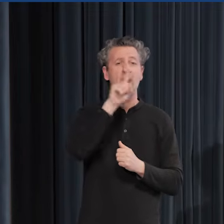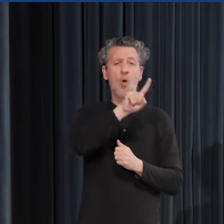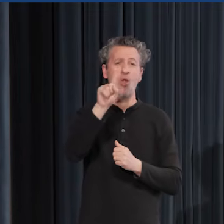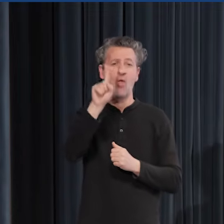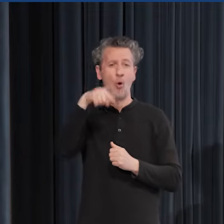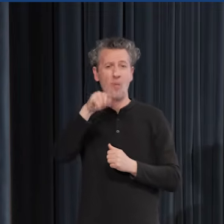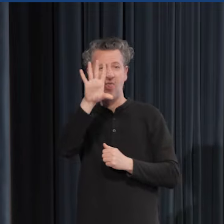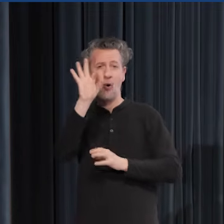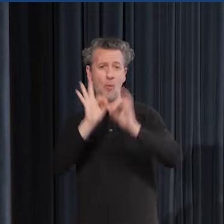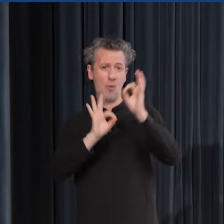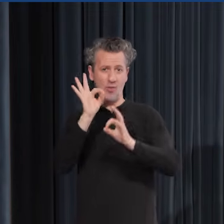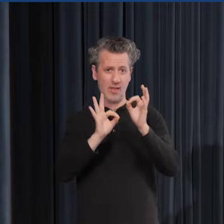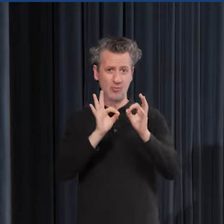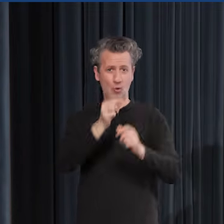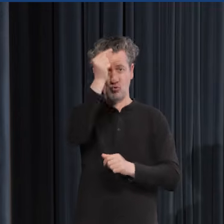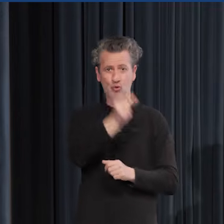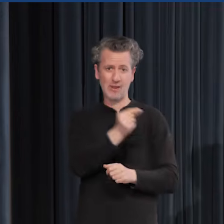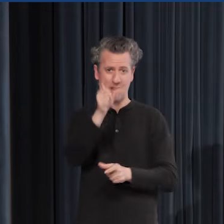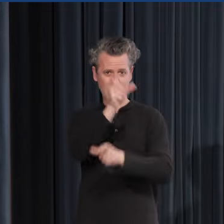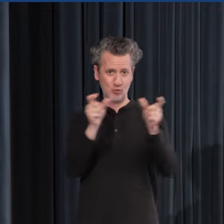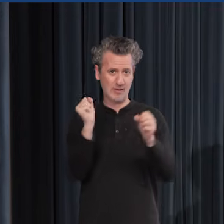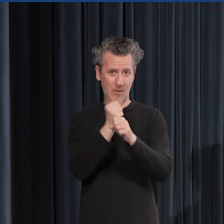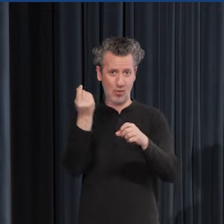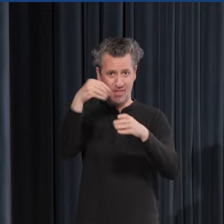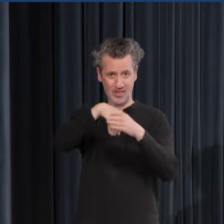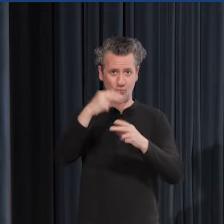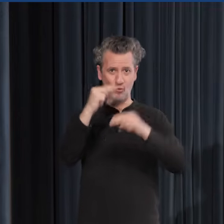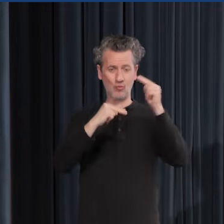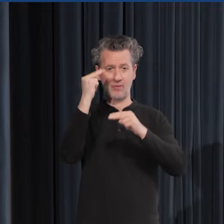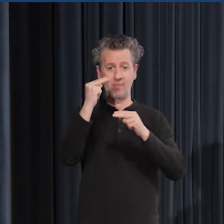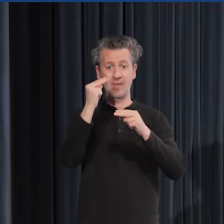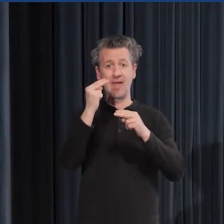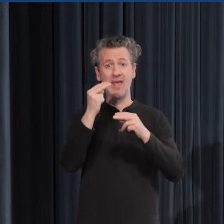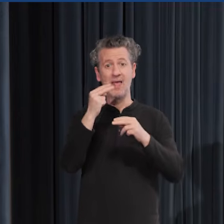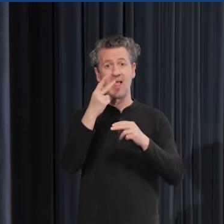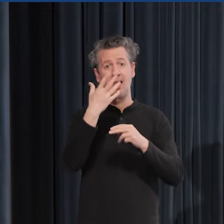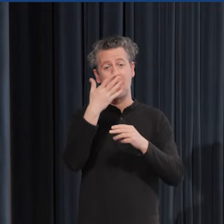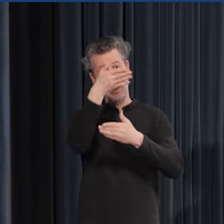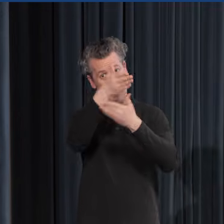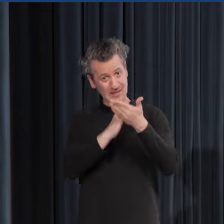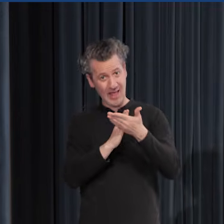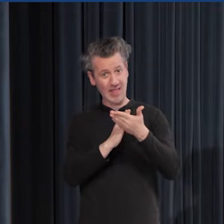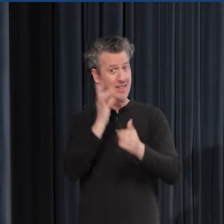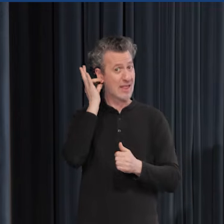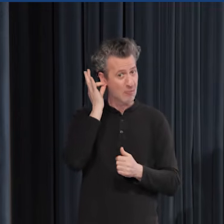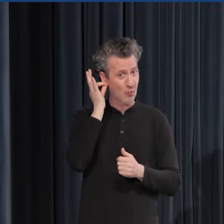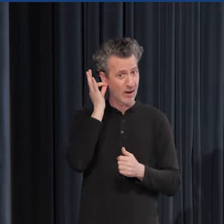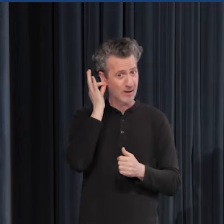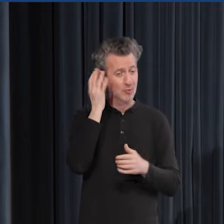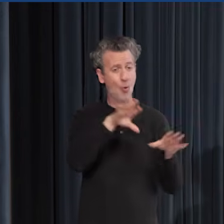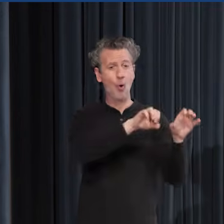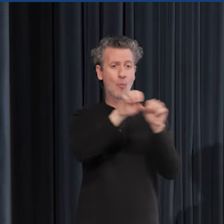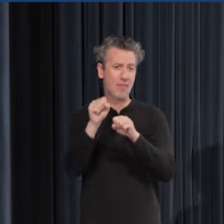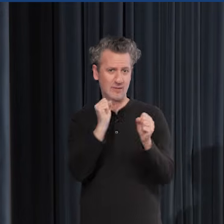11,5% de las personas trabajadoras. Más de la mitad de estas mujeres se concentran en 5